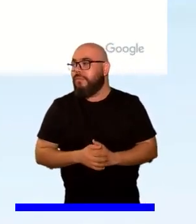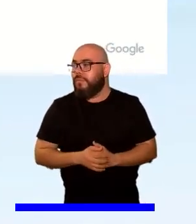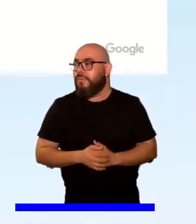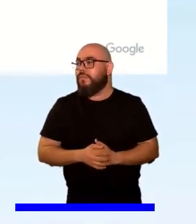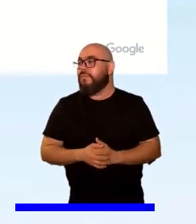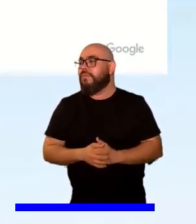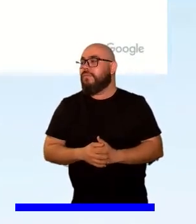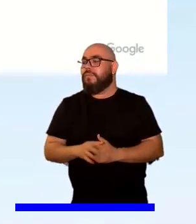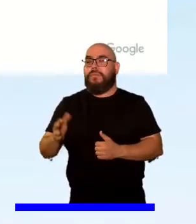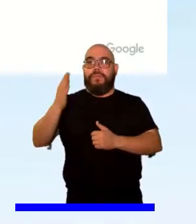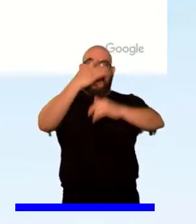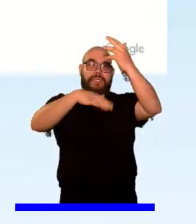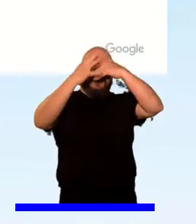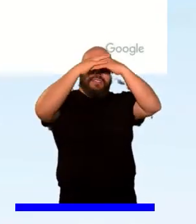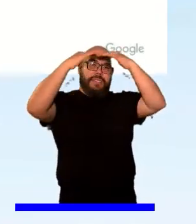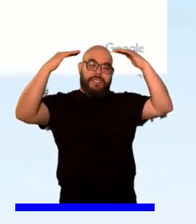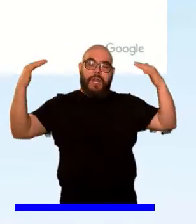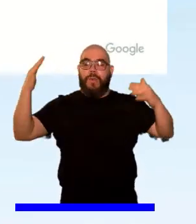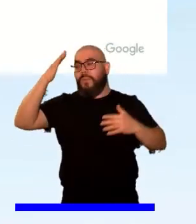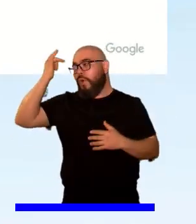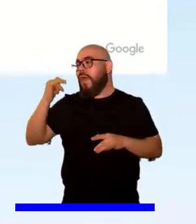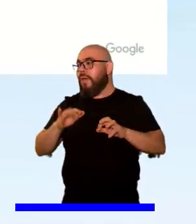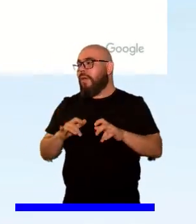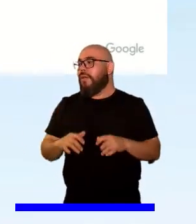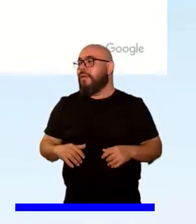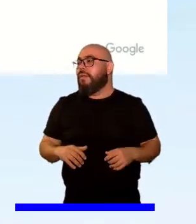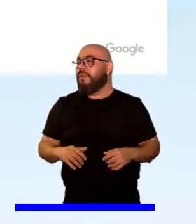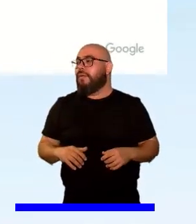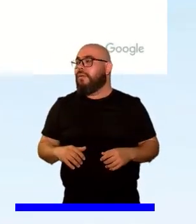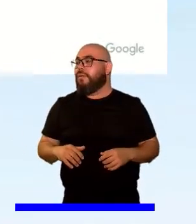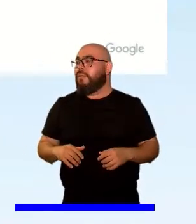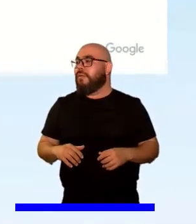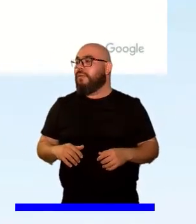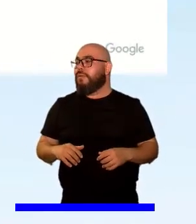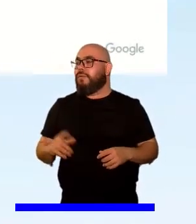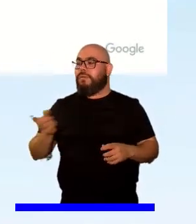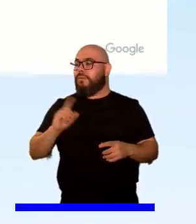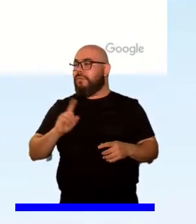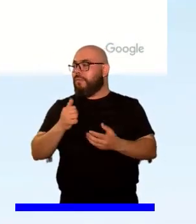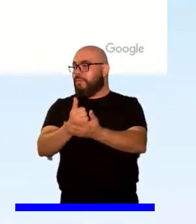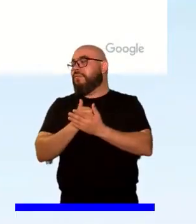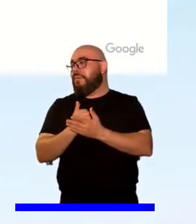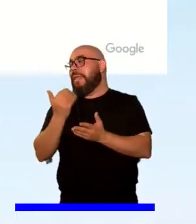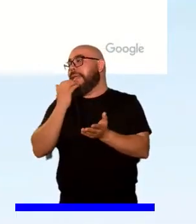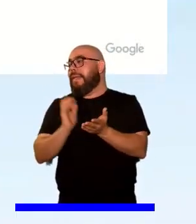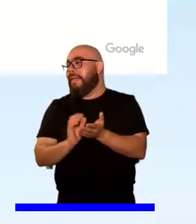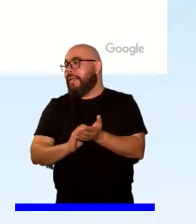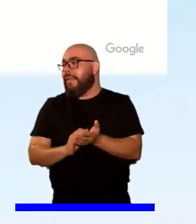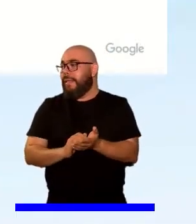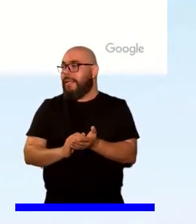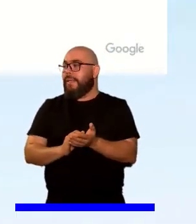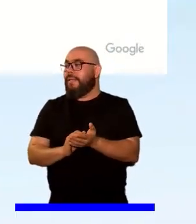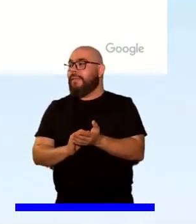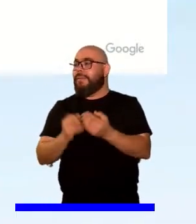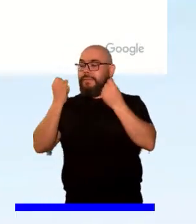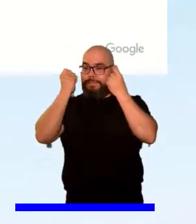yo qué sé, ¿por qué el cielo es azul? No. Yo ya quiero que la IA me empiece a ayudar con otros temas, como, mira, lo que pasa es que yo quiero que